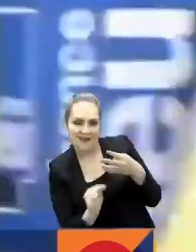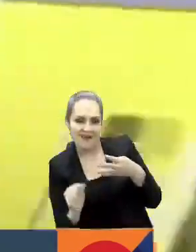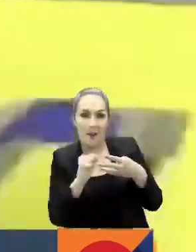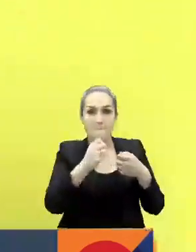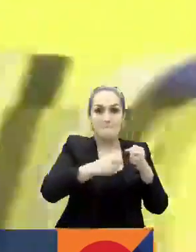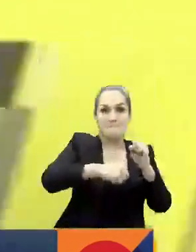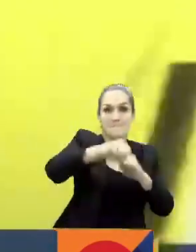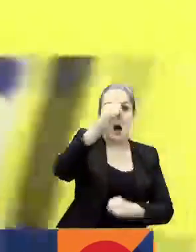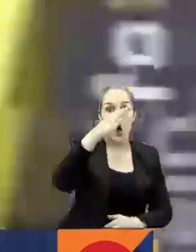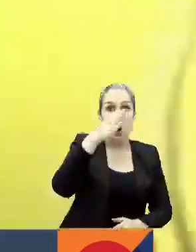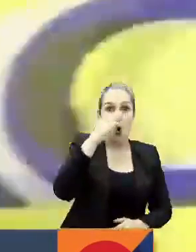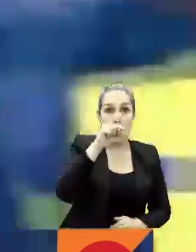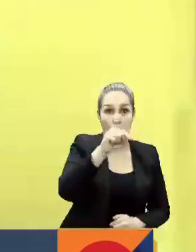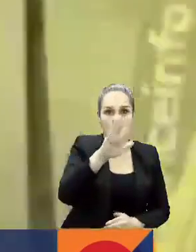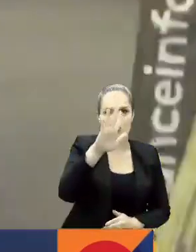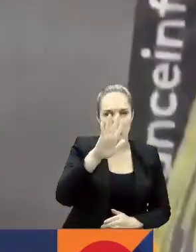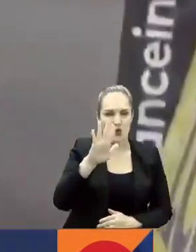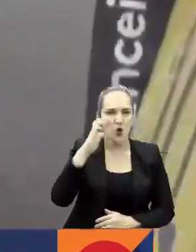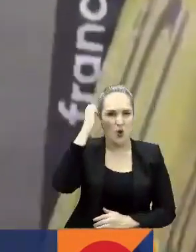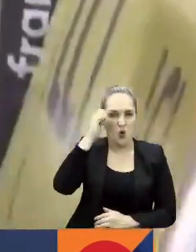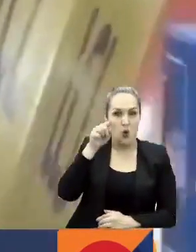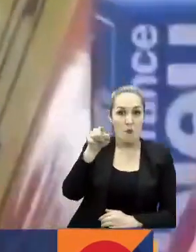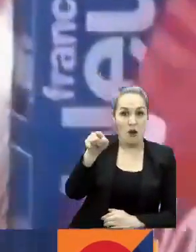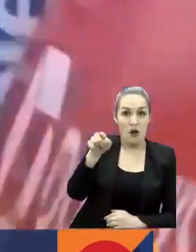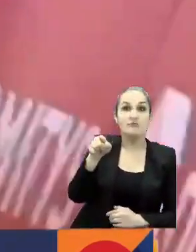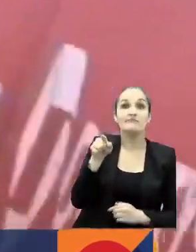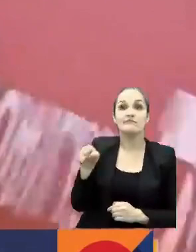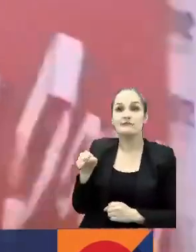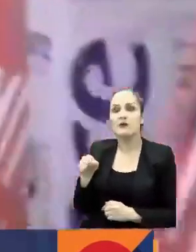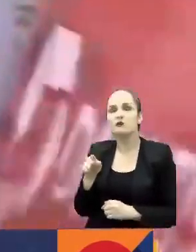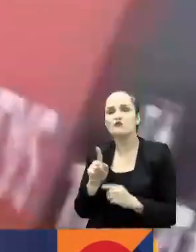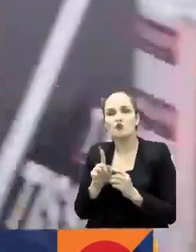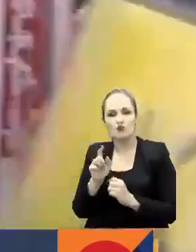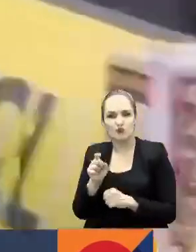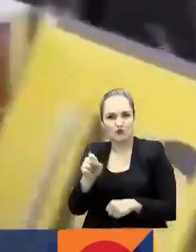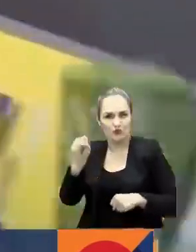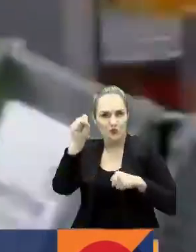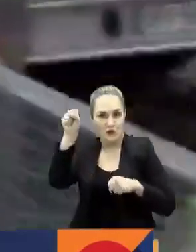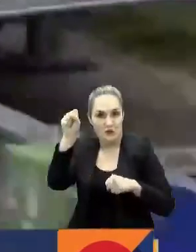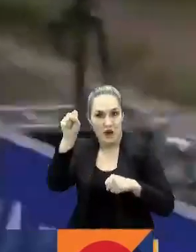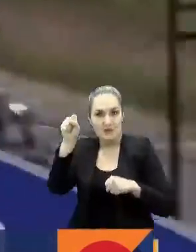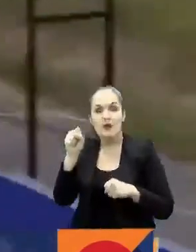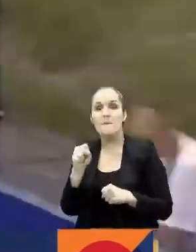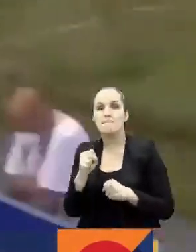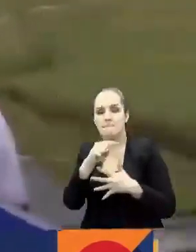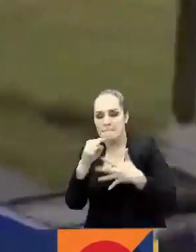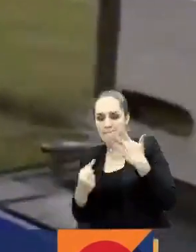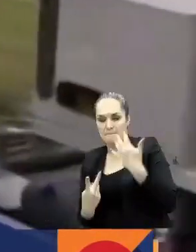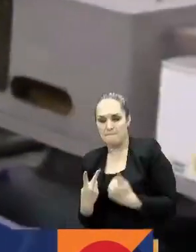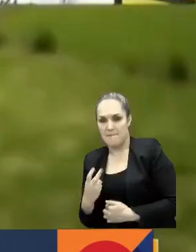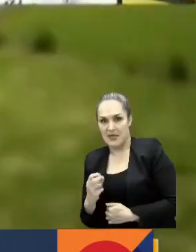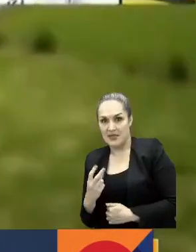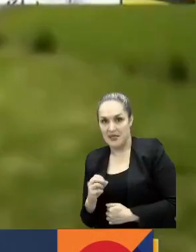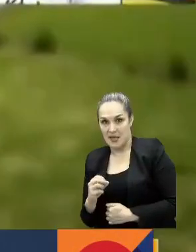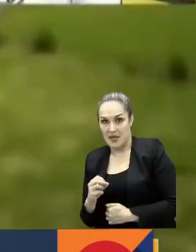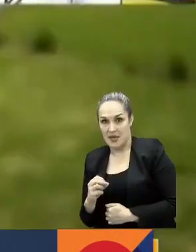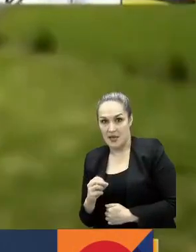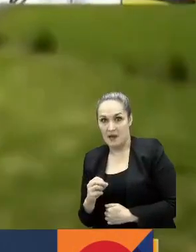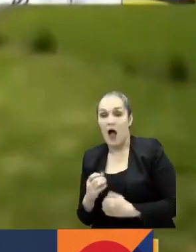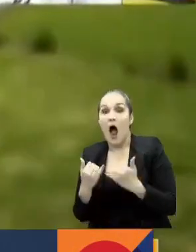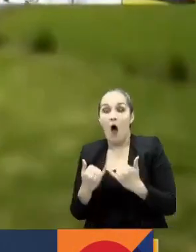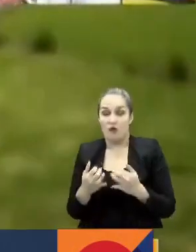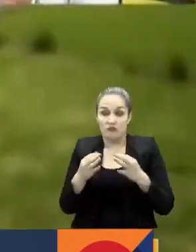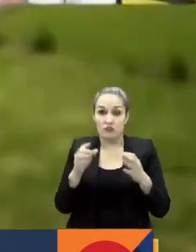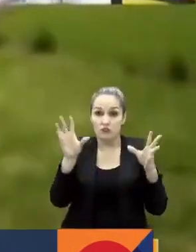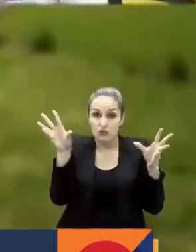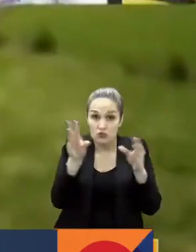ganador. Superman López se ubicó en el puesto 20 a 42 segundos de Lutsenko y en la general Superman está 14º a